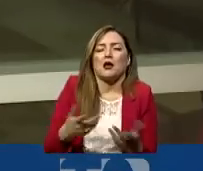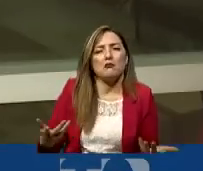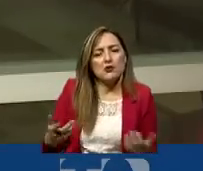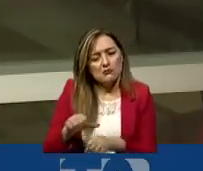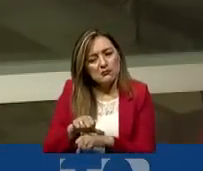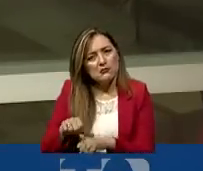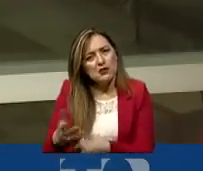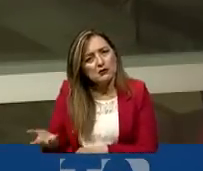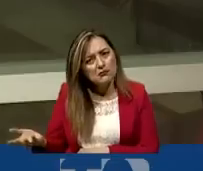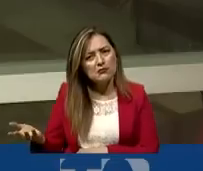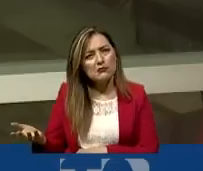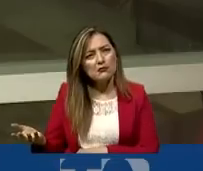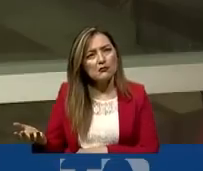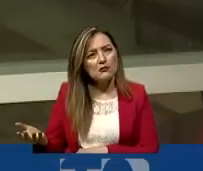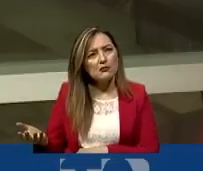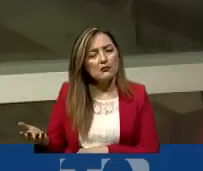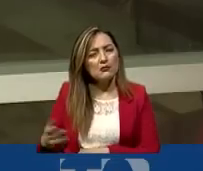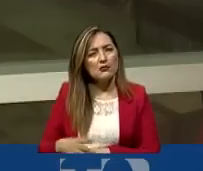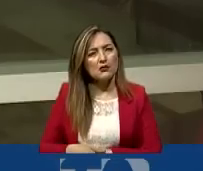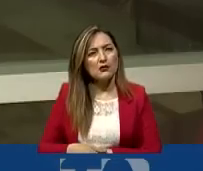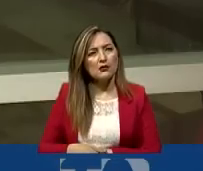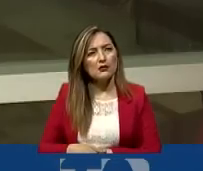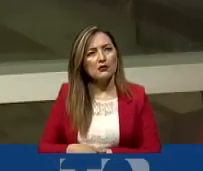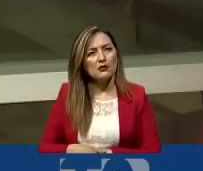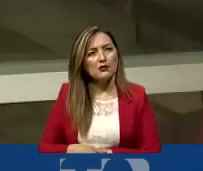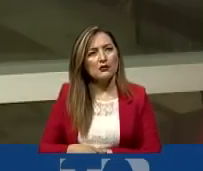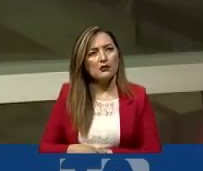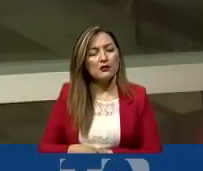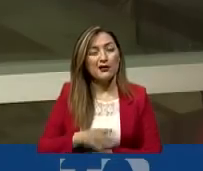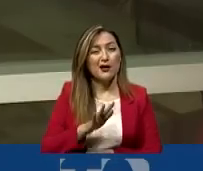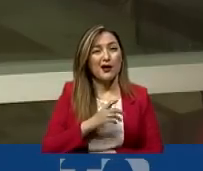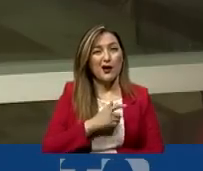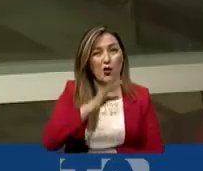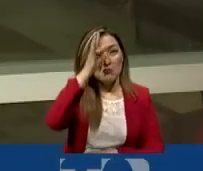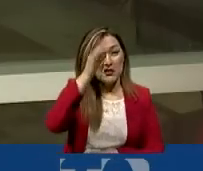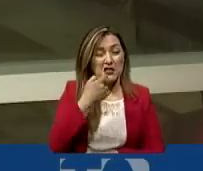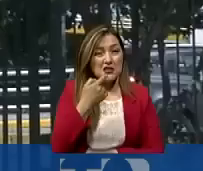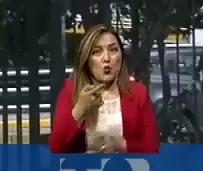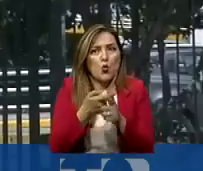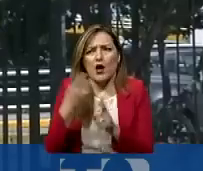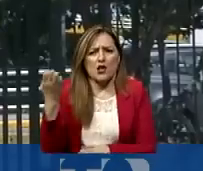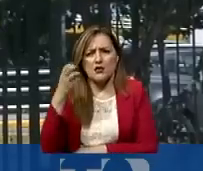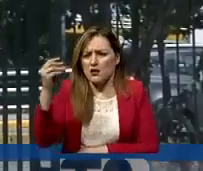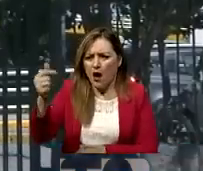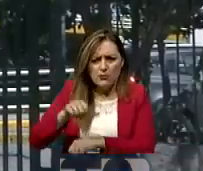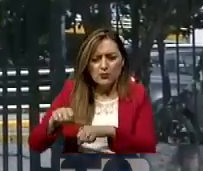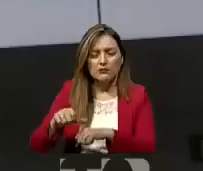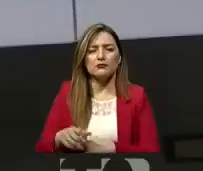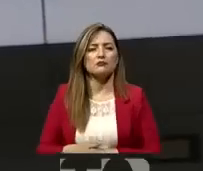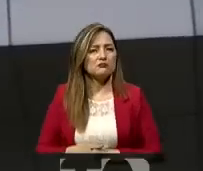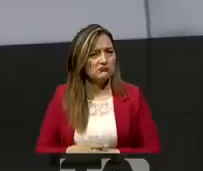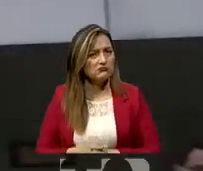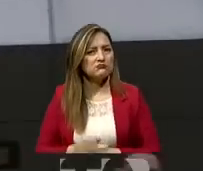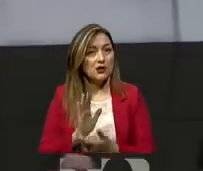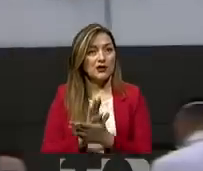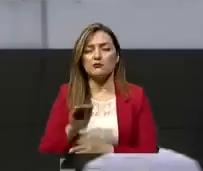operen, he ido en total como a 5 o 6 hospitales. Y me dicen que es urgente, pero no hacen nada al respecto. Hemos solicitado un